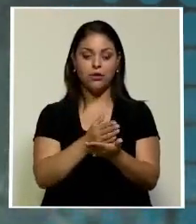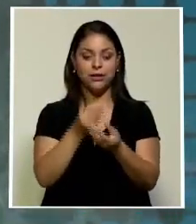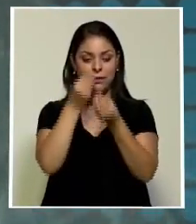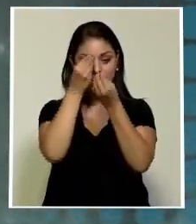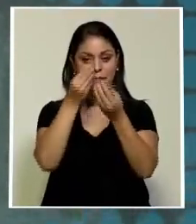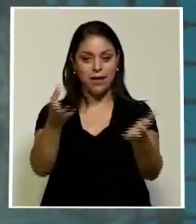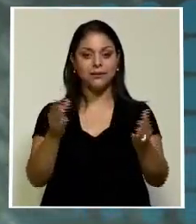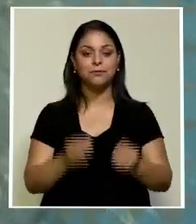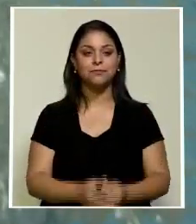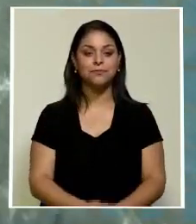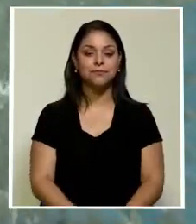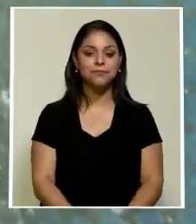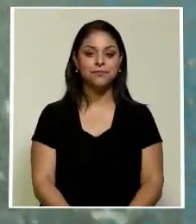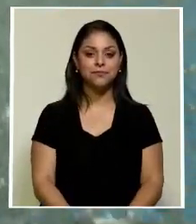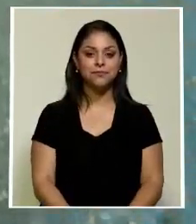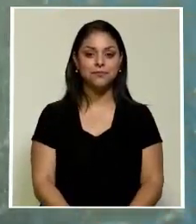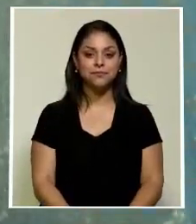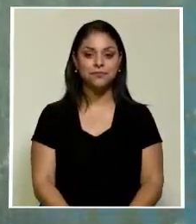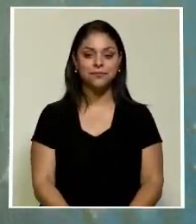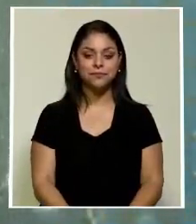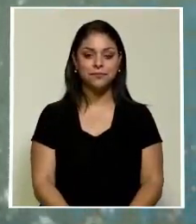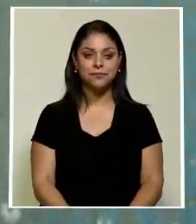detalles.